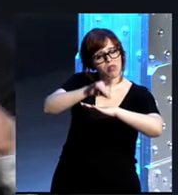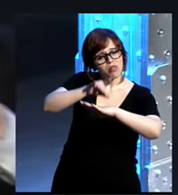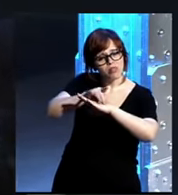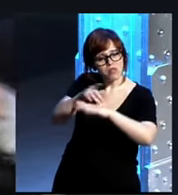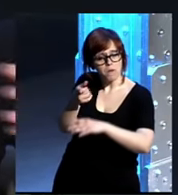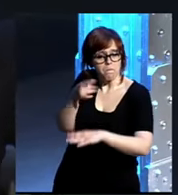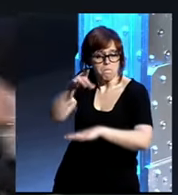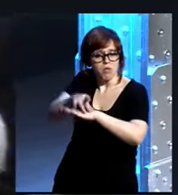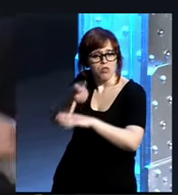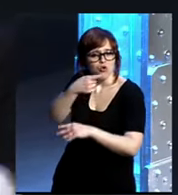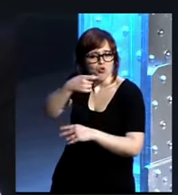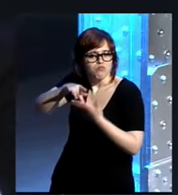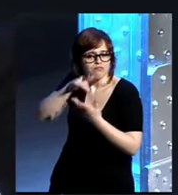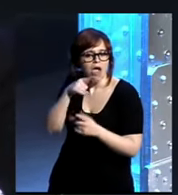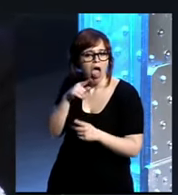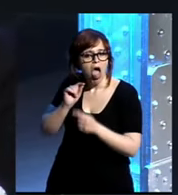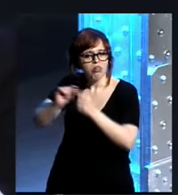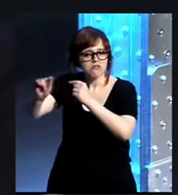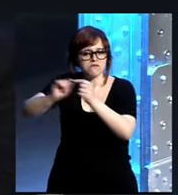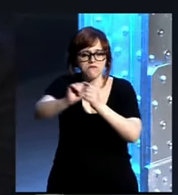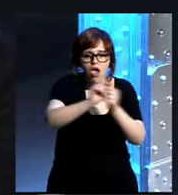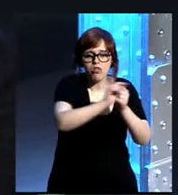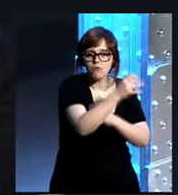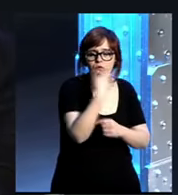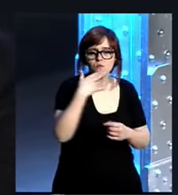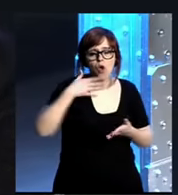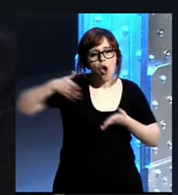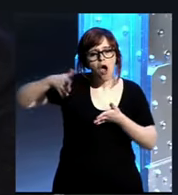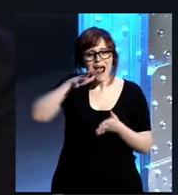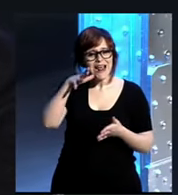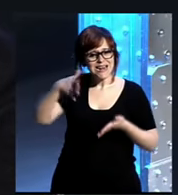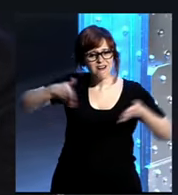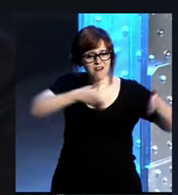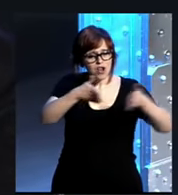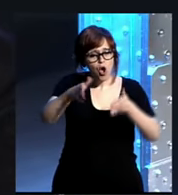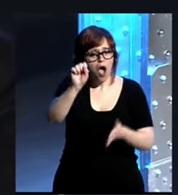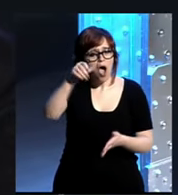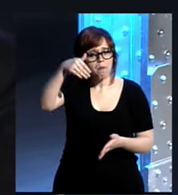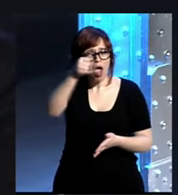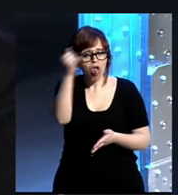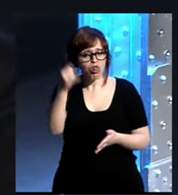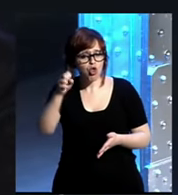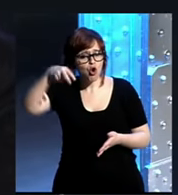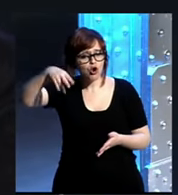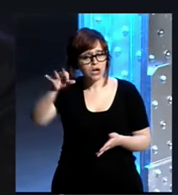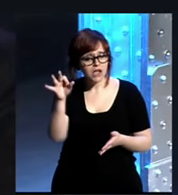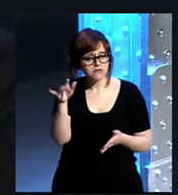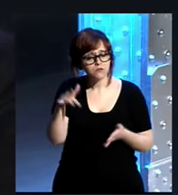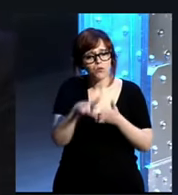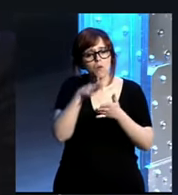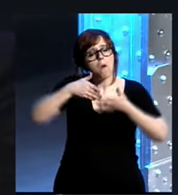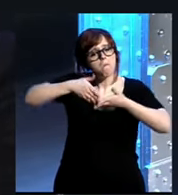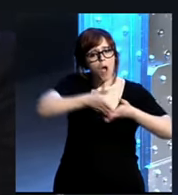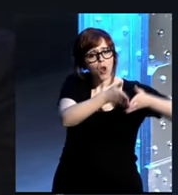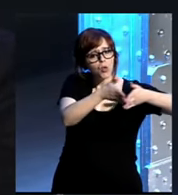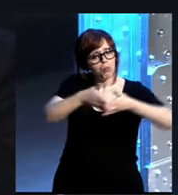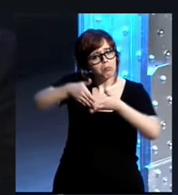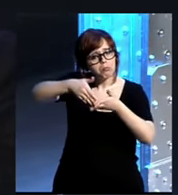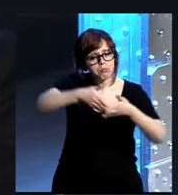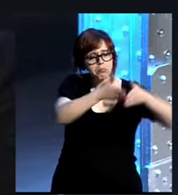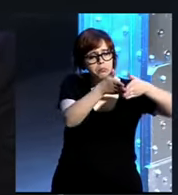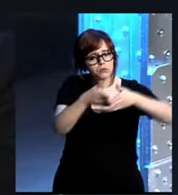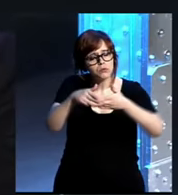barco que va por el Amazonas, ¿vale? Ese barco tiene una antena satelital y ese barco lo que está mandando es, pues va paseando por diferentes